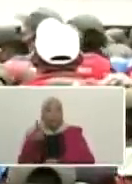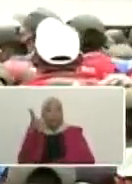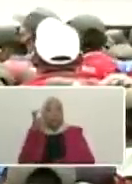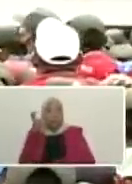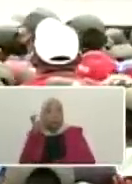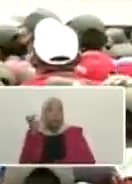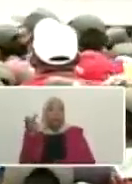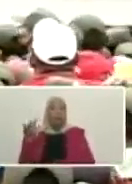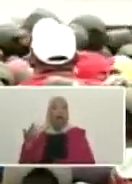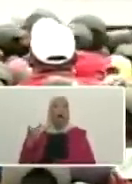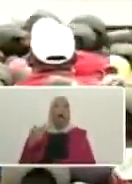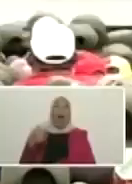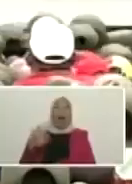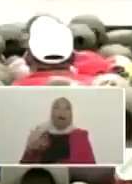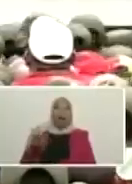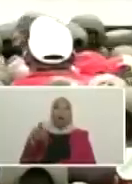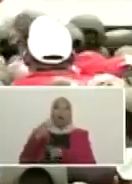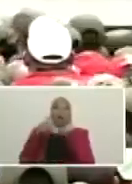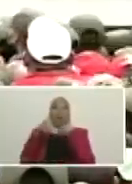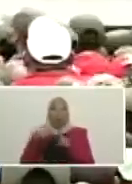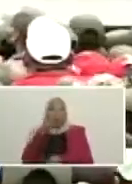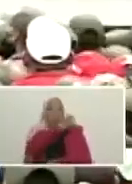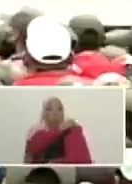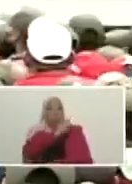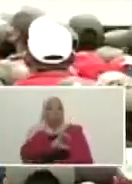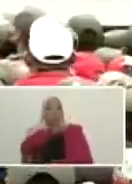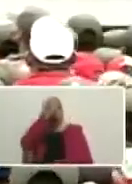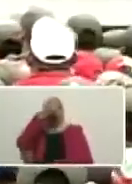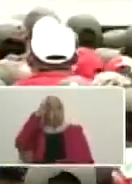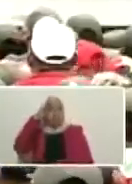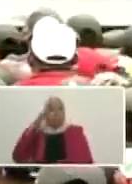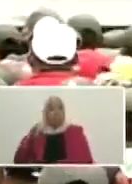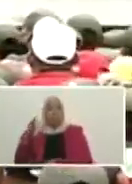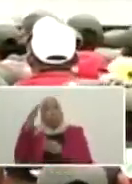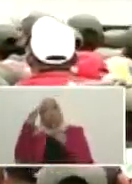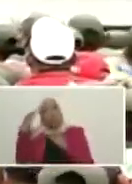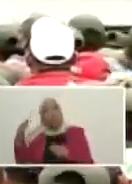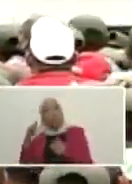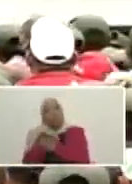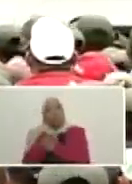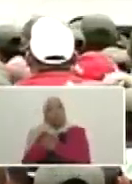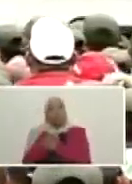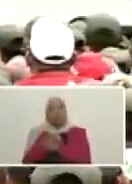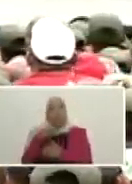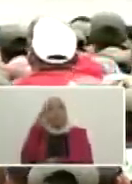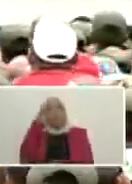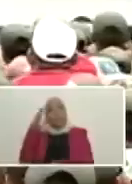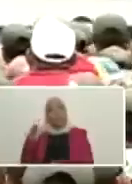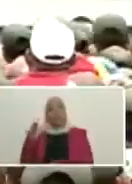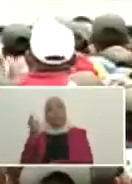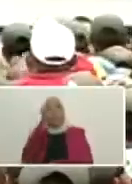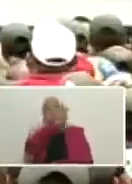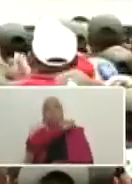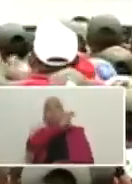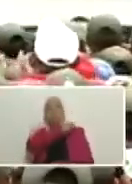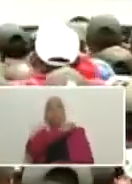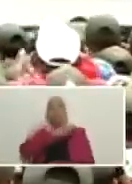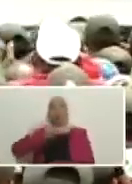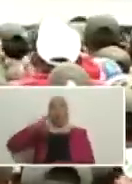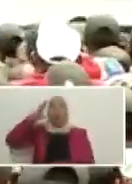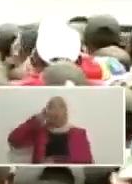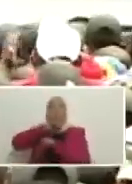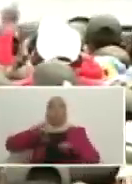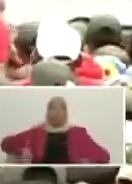Hernández Lares, Ceballos, compañeros, todos. Un saludo al alto mando militar de la Fuerza Armada Nacional